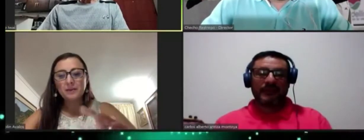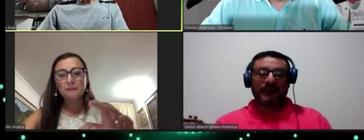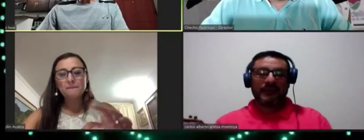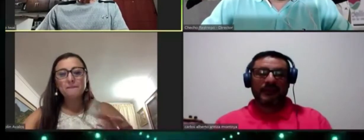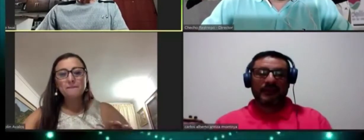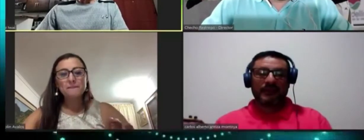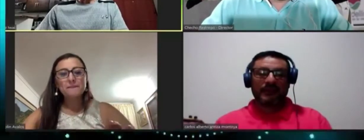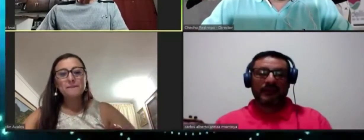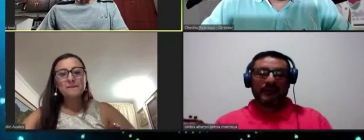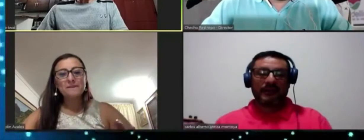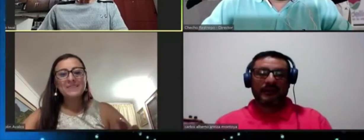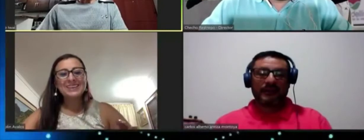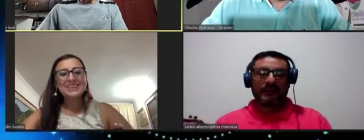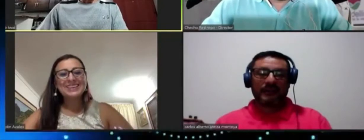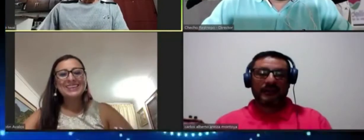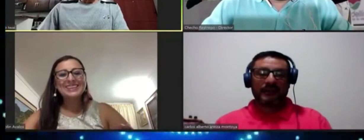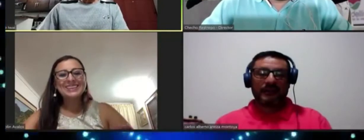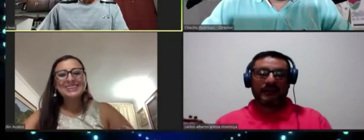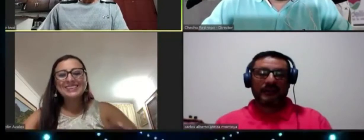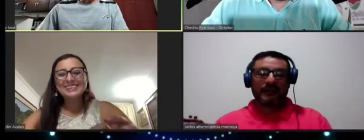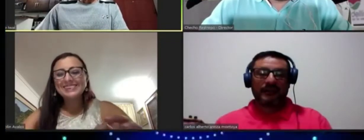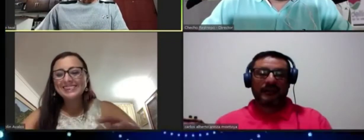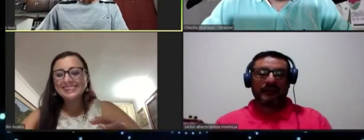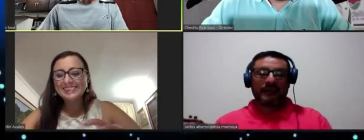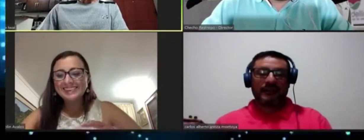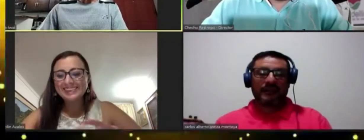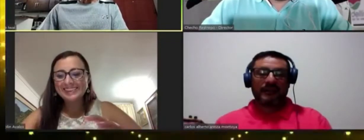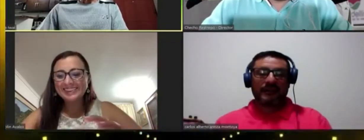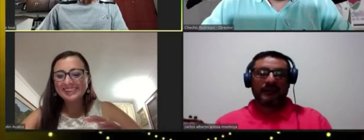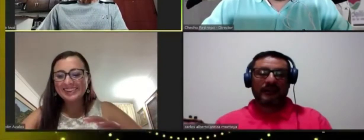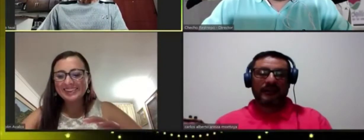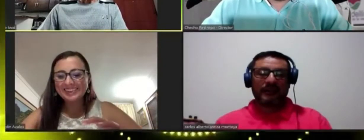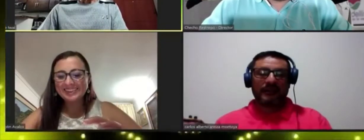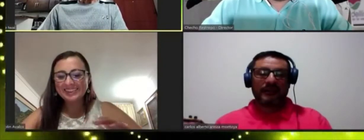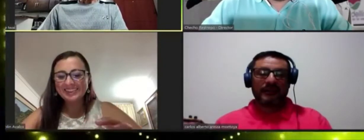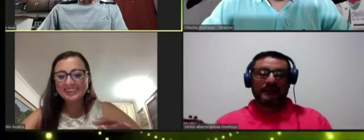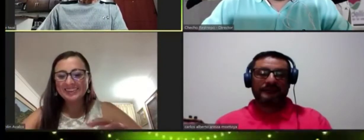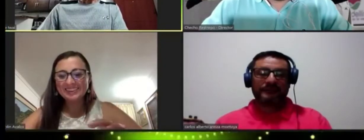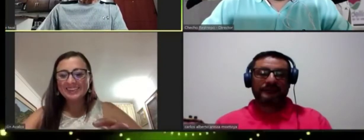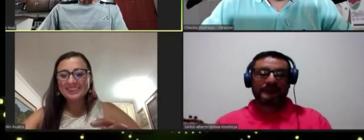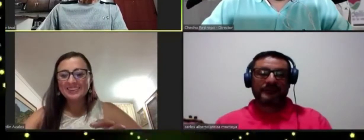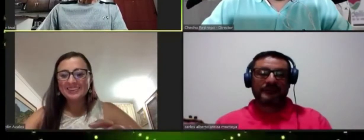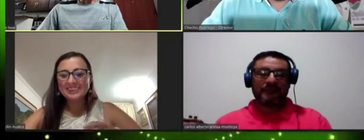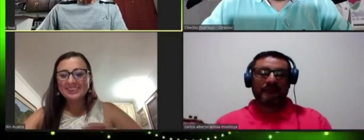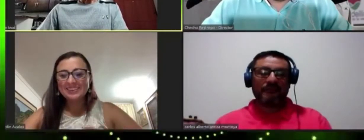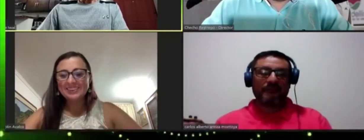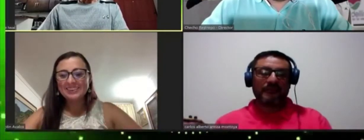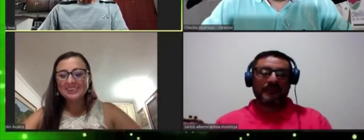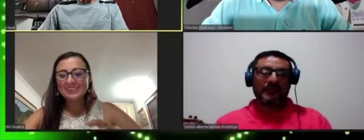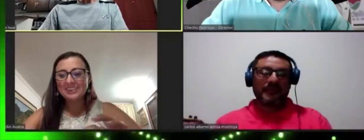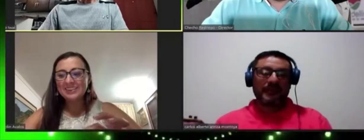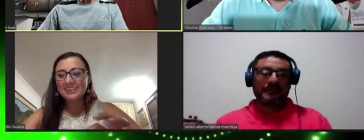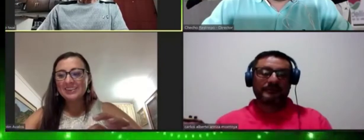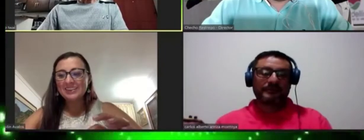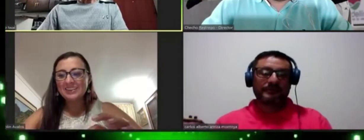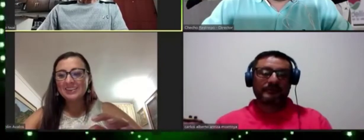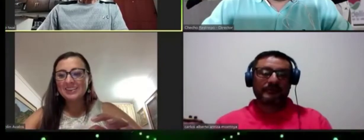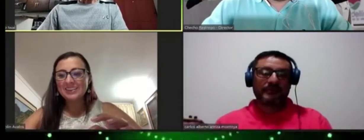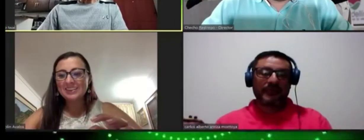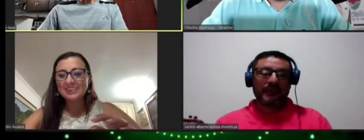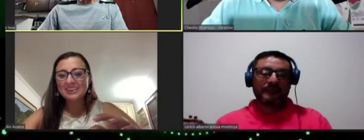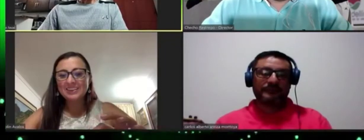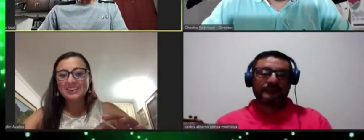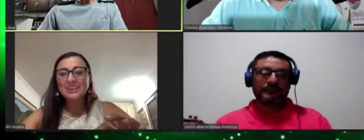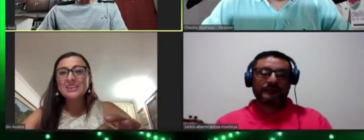eterna primavera, ciudad muy bella, me enamoré de acá y ya no quiero irme de